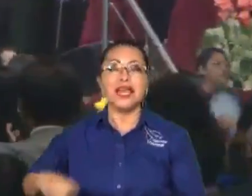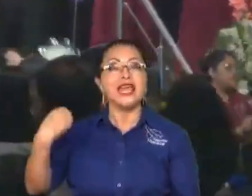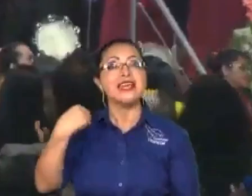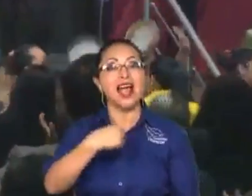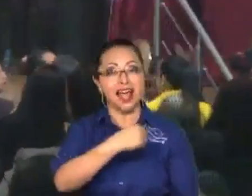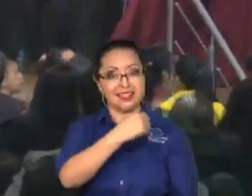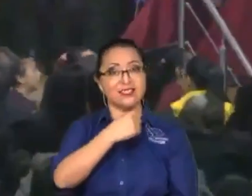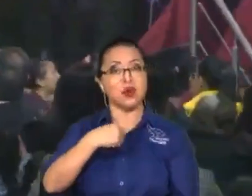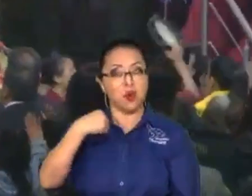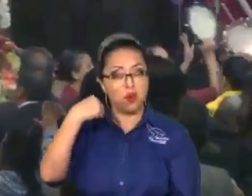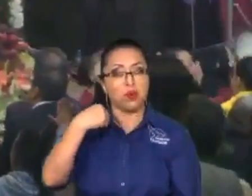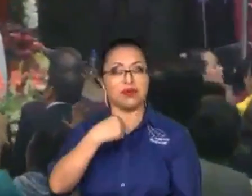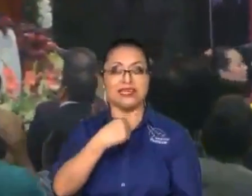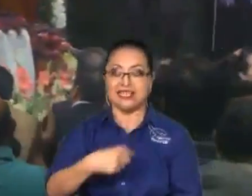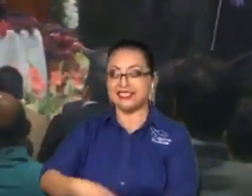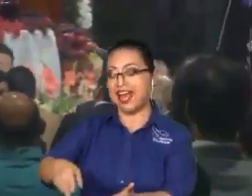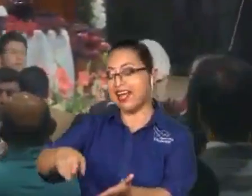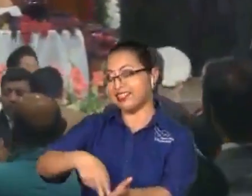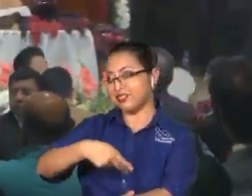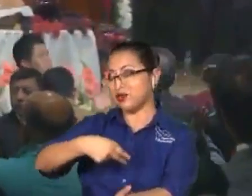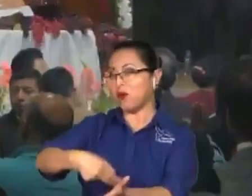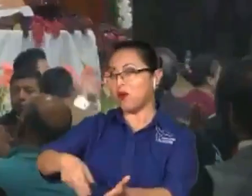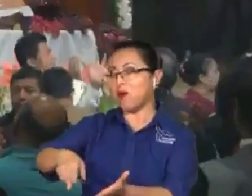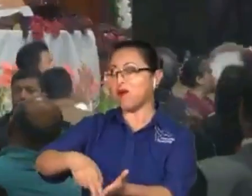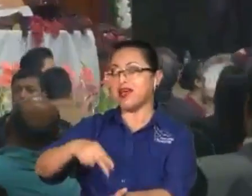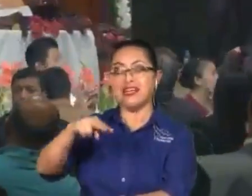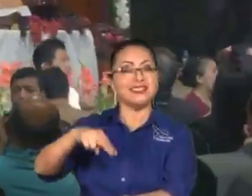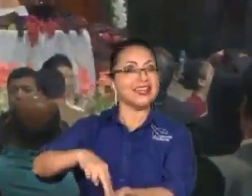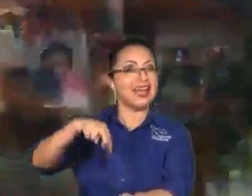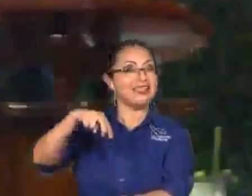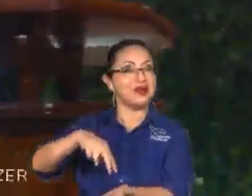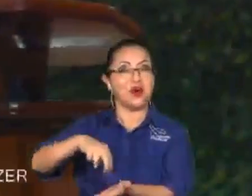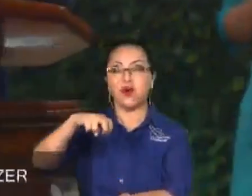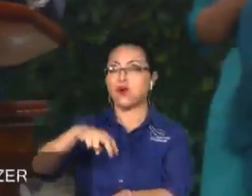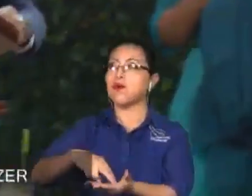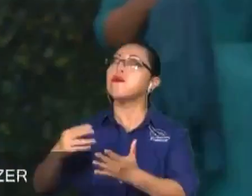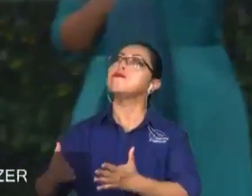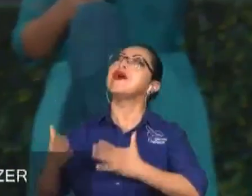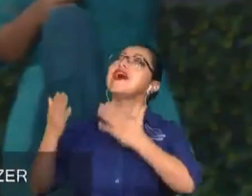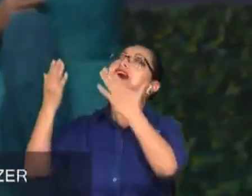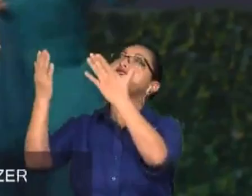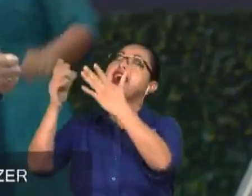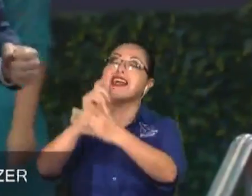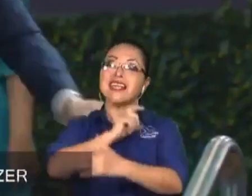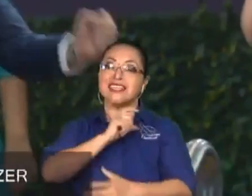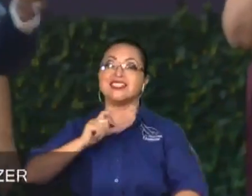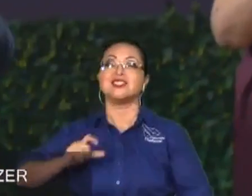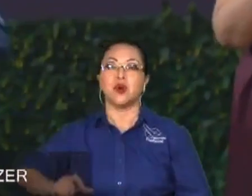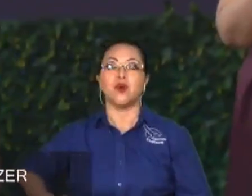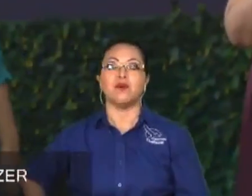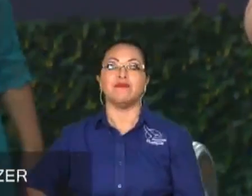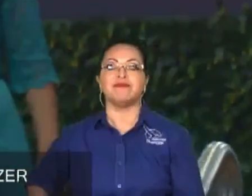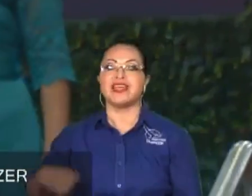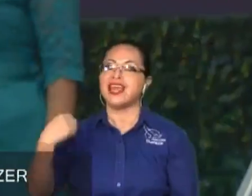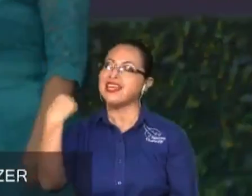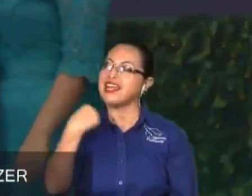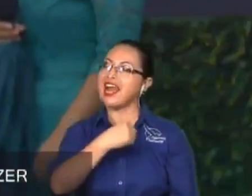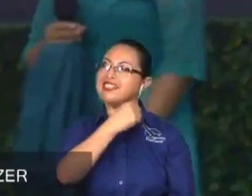Canto, danzo, salto para Cristo.